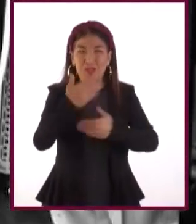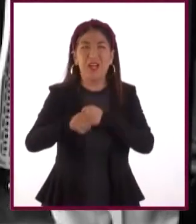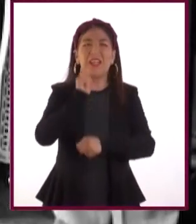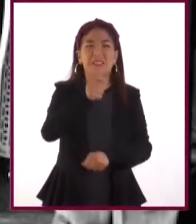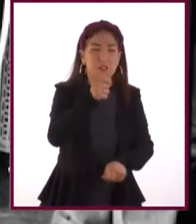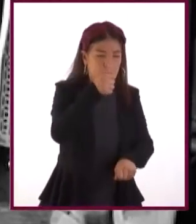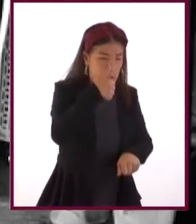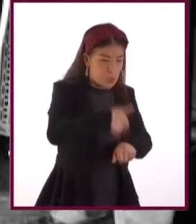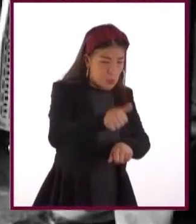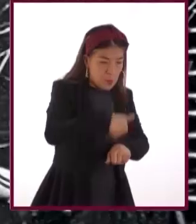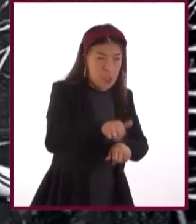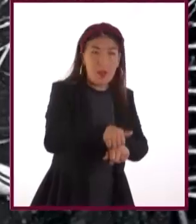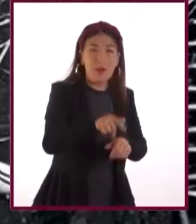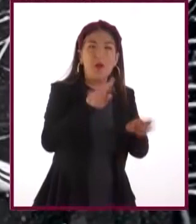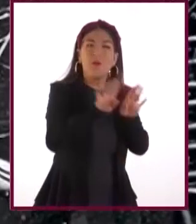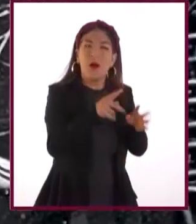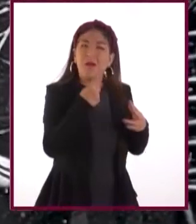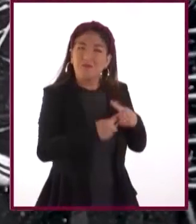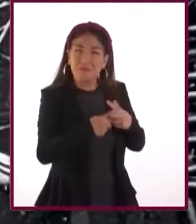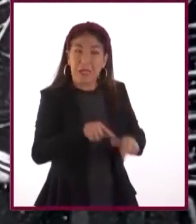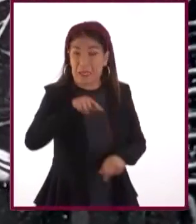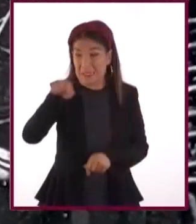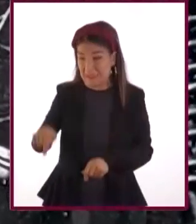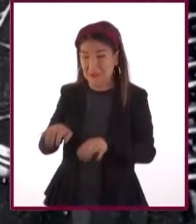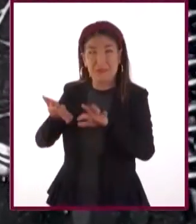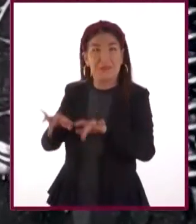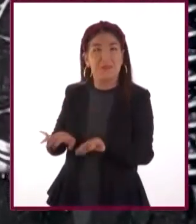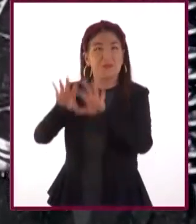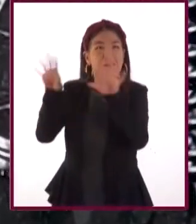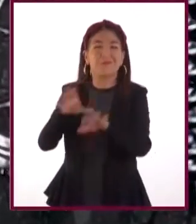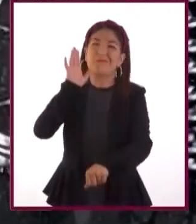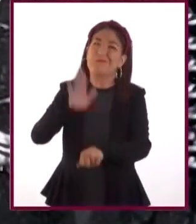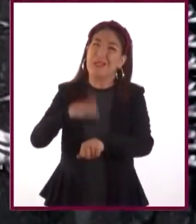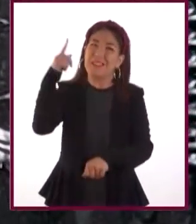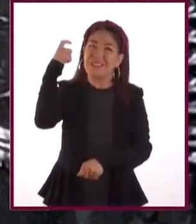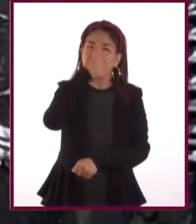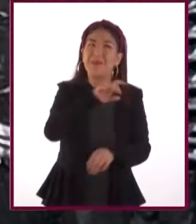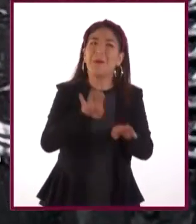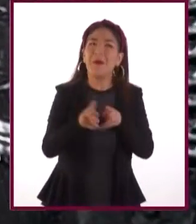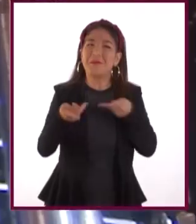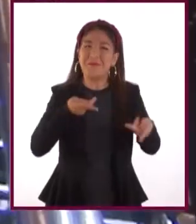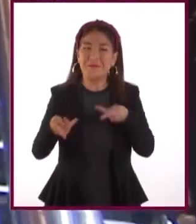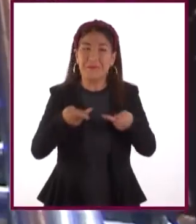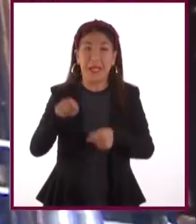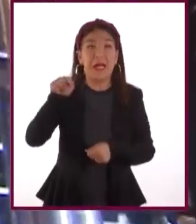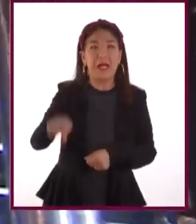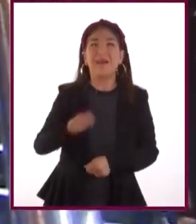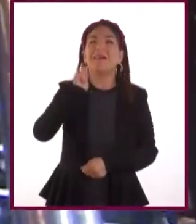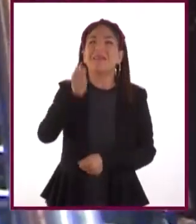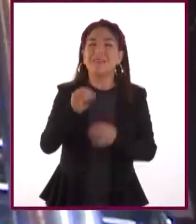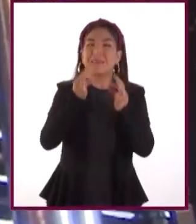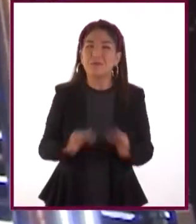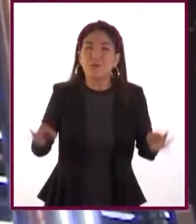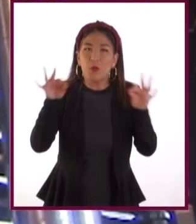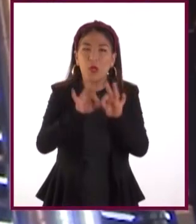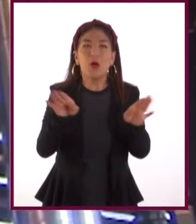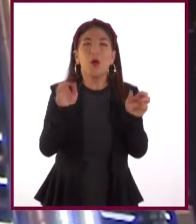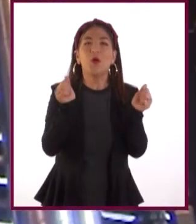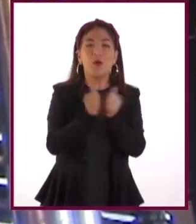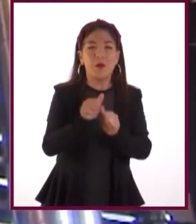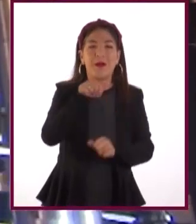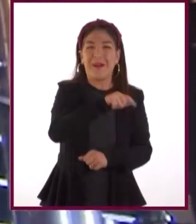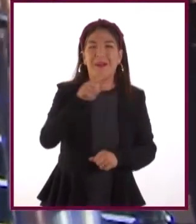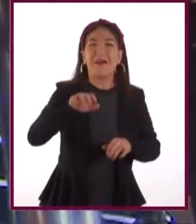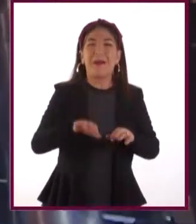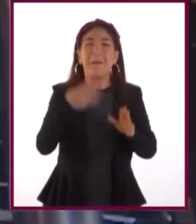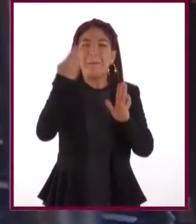transición entre el simple cálculo de números hacia un proceso más complejo de computación. Es aquí donde recae la relevancia